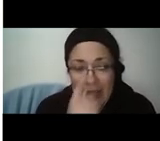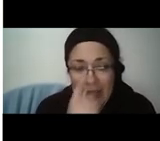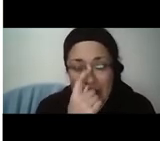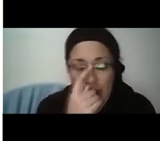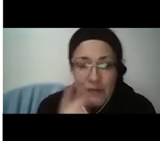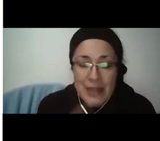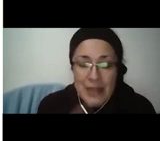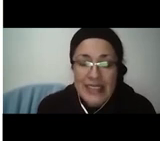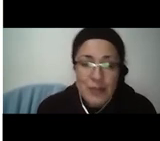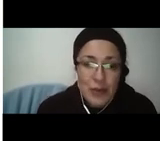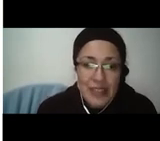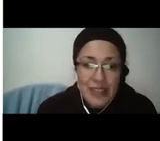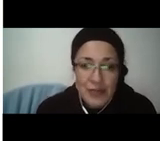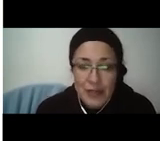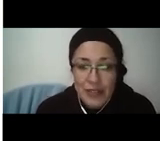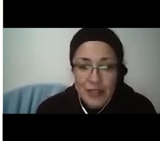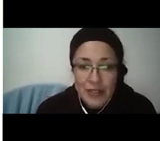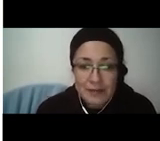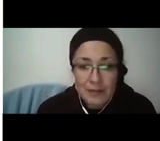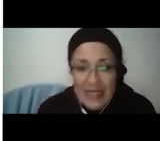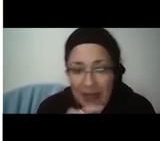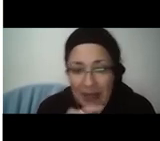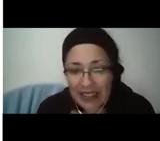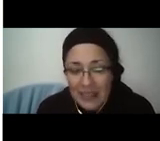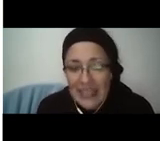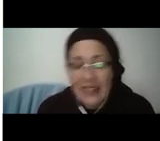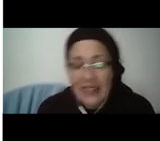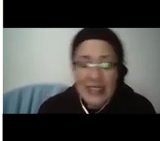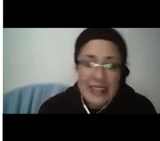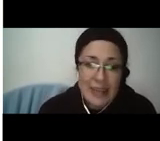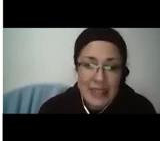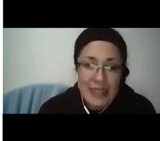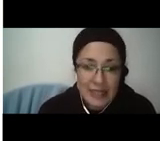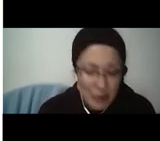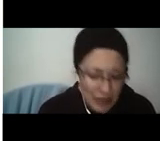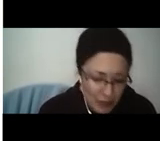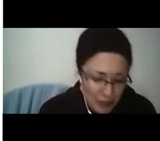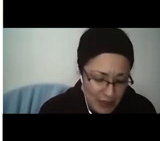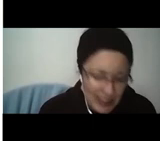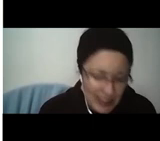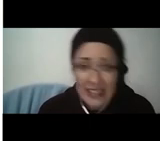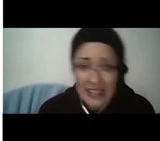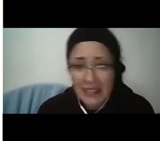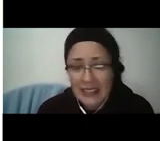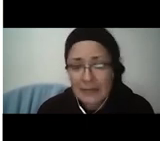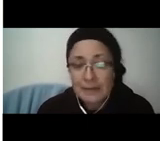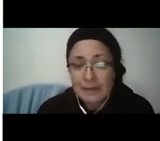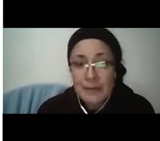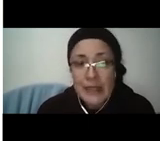Ahora, para complementar un poco esta información, en la parte baja de esta lámina tenemos una información que es bien